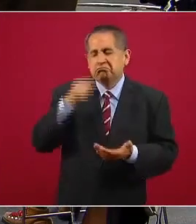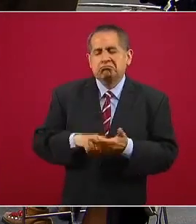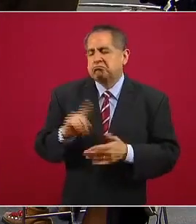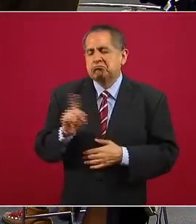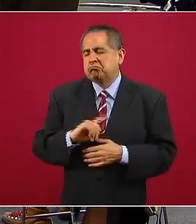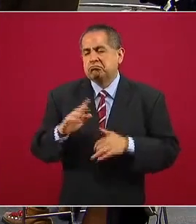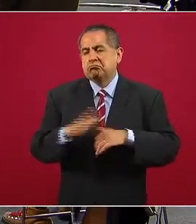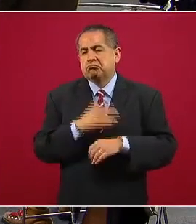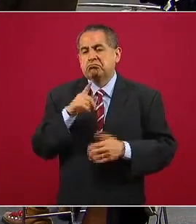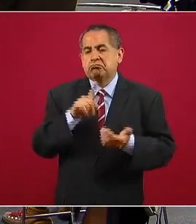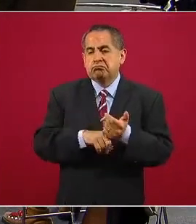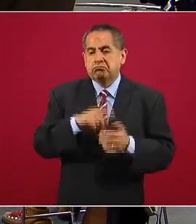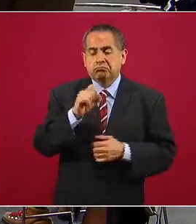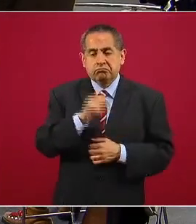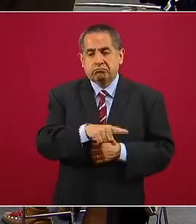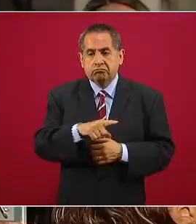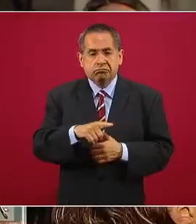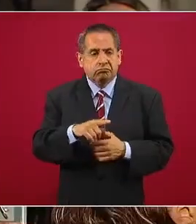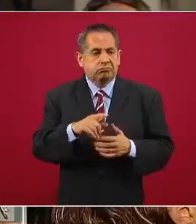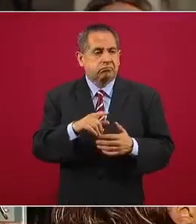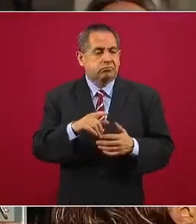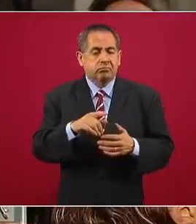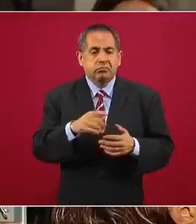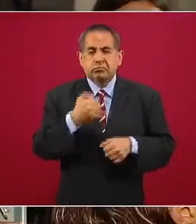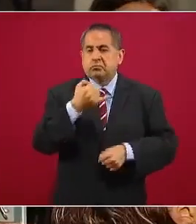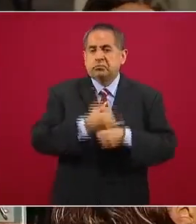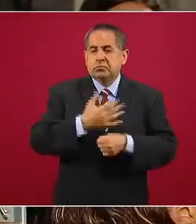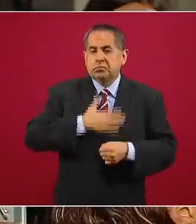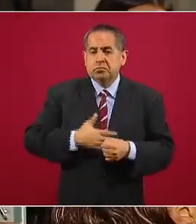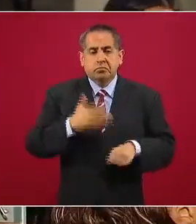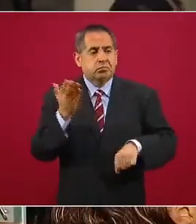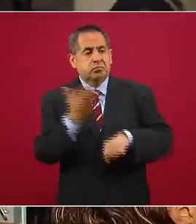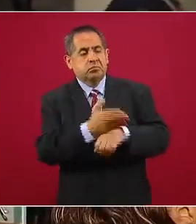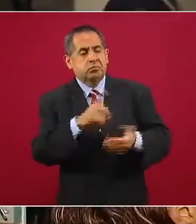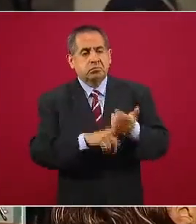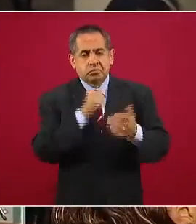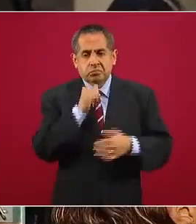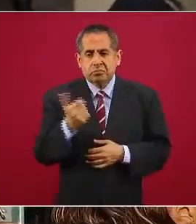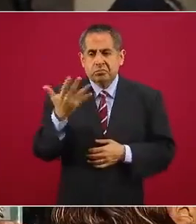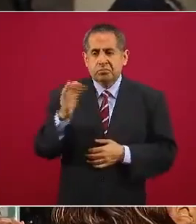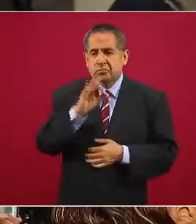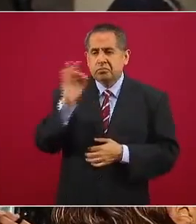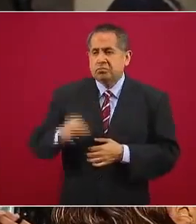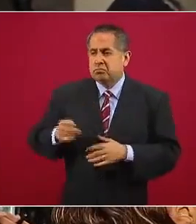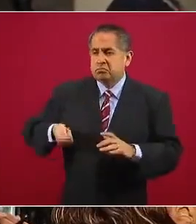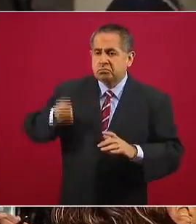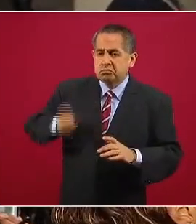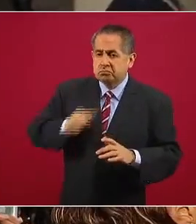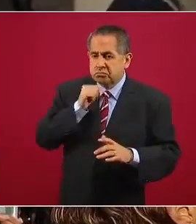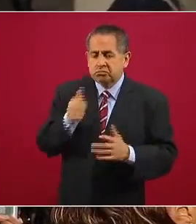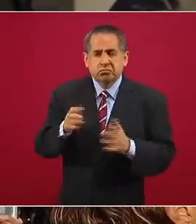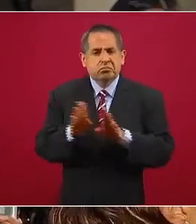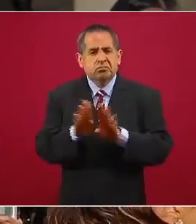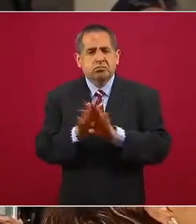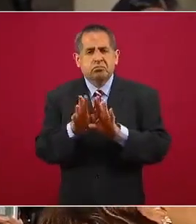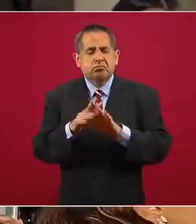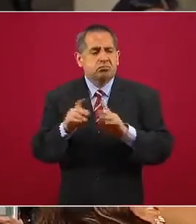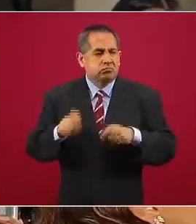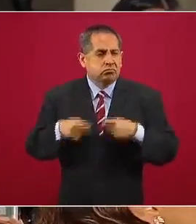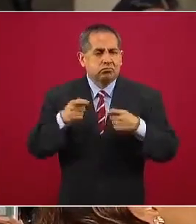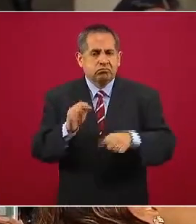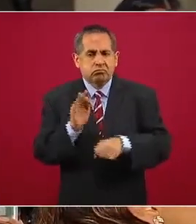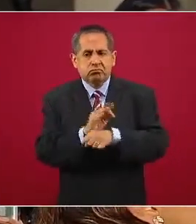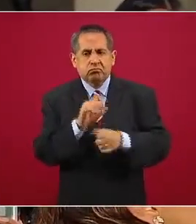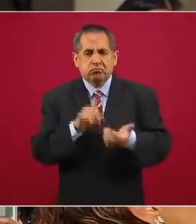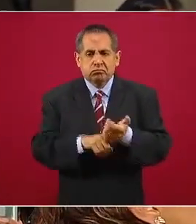porque hay un nivel de impunidad donde menos de 5% terminan en sentencias. Entonces, ¿cómo puede garantizar